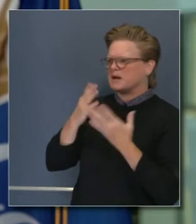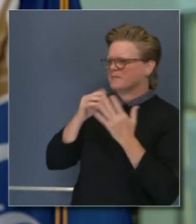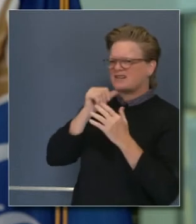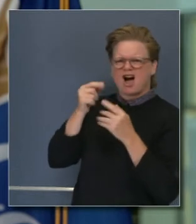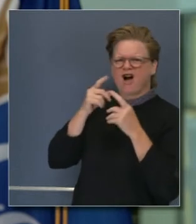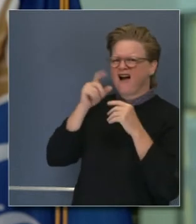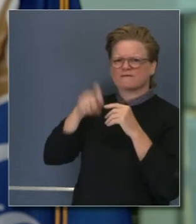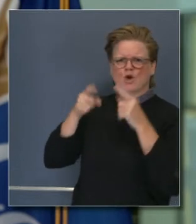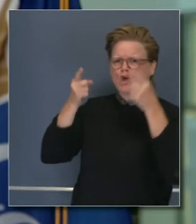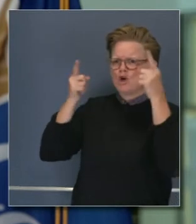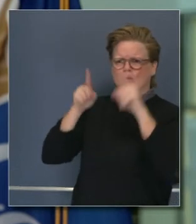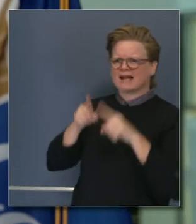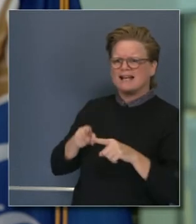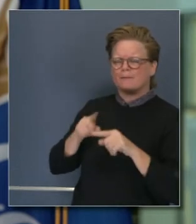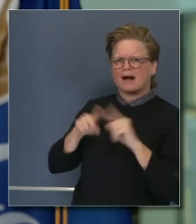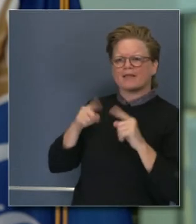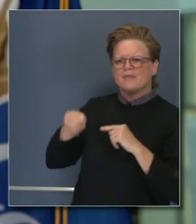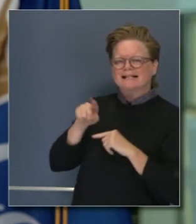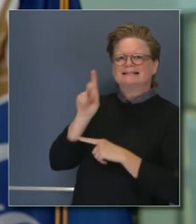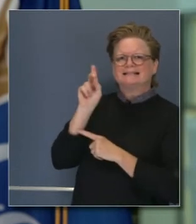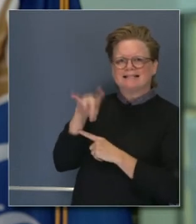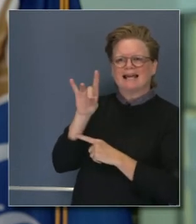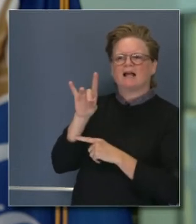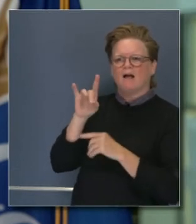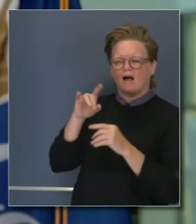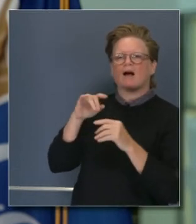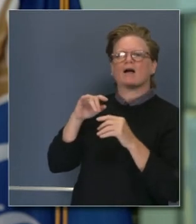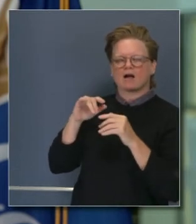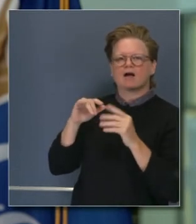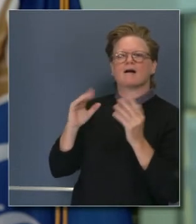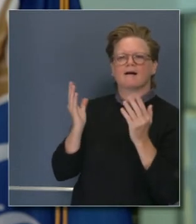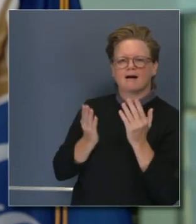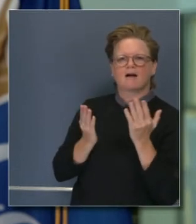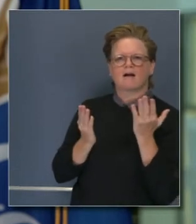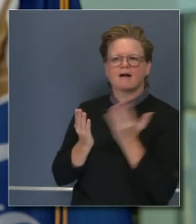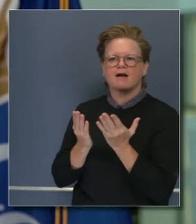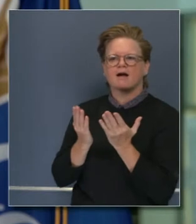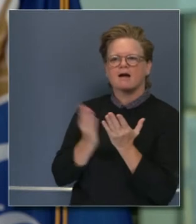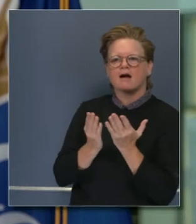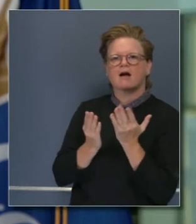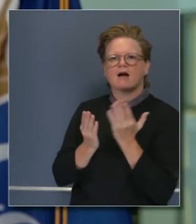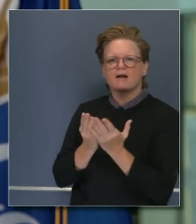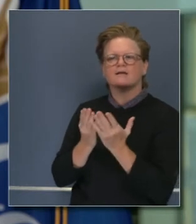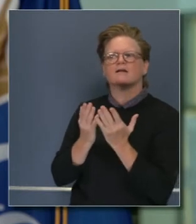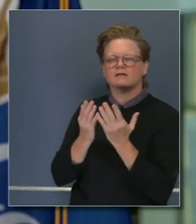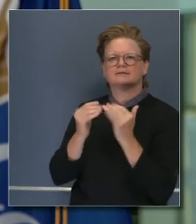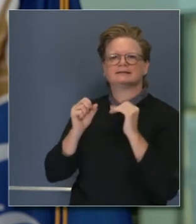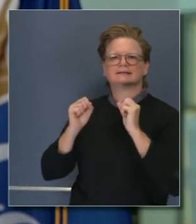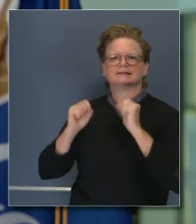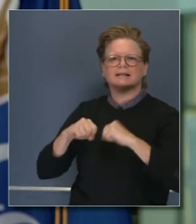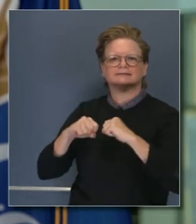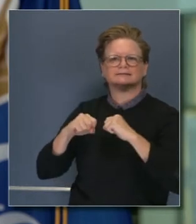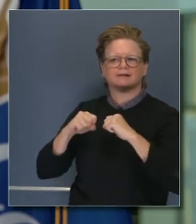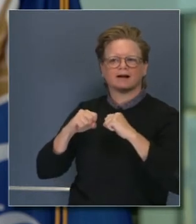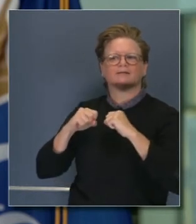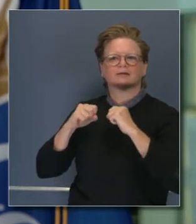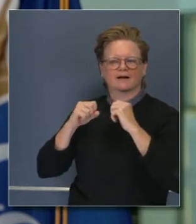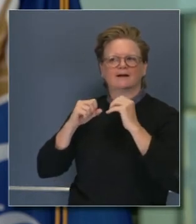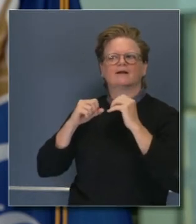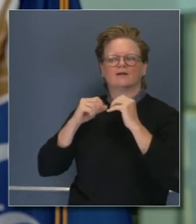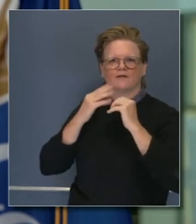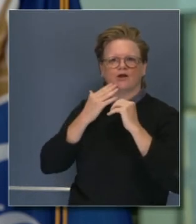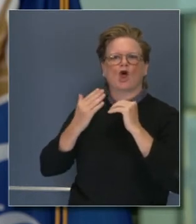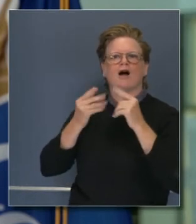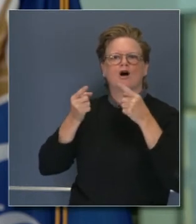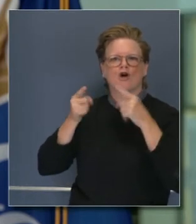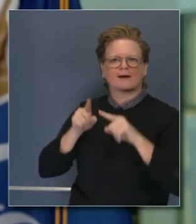cosas fundamentales en política pudieron ver más allá de sus diferencias, incluyendo líderes de la